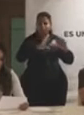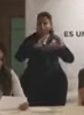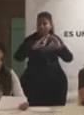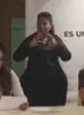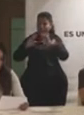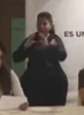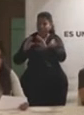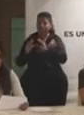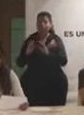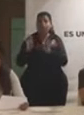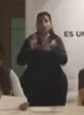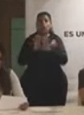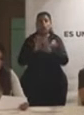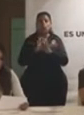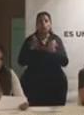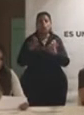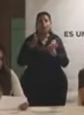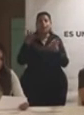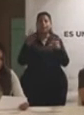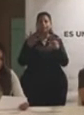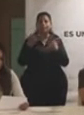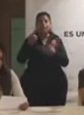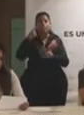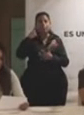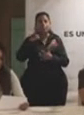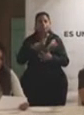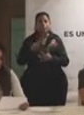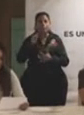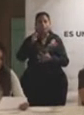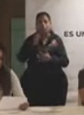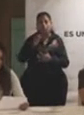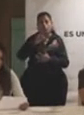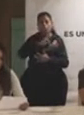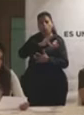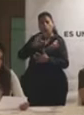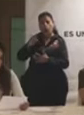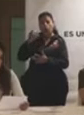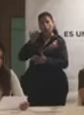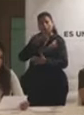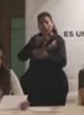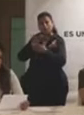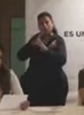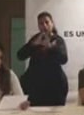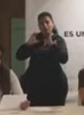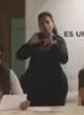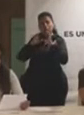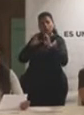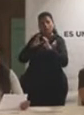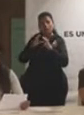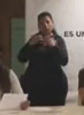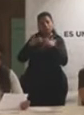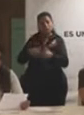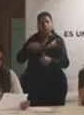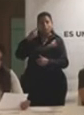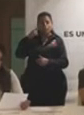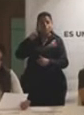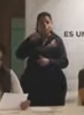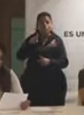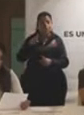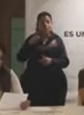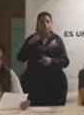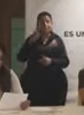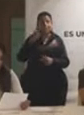Intervención de juego, análisis, conducta aplicado y comunicación funcional en el trastorno del espectro